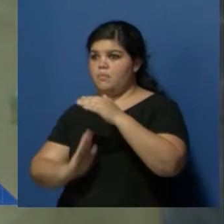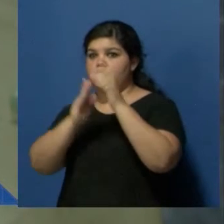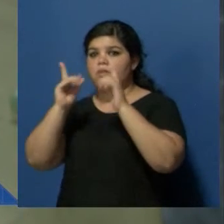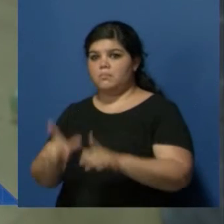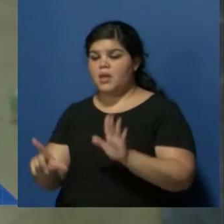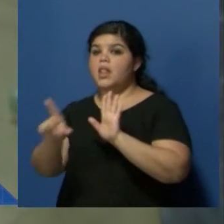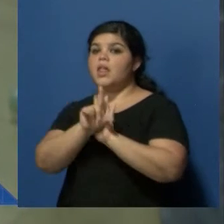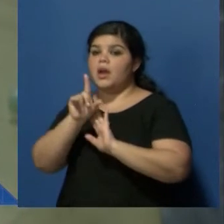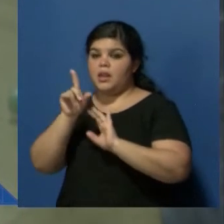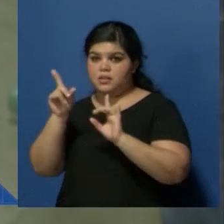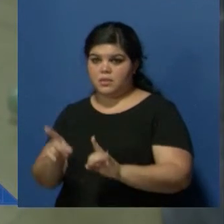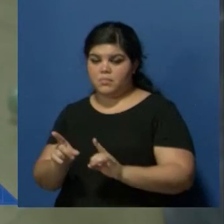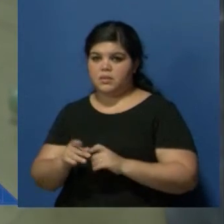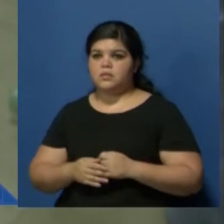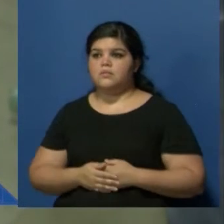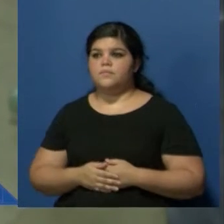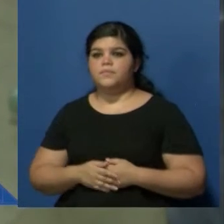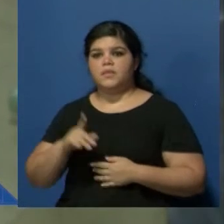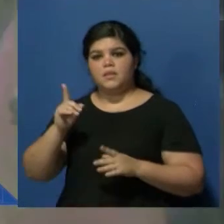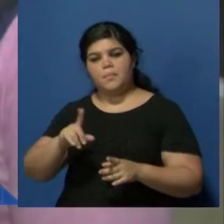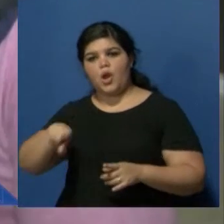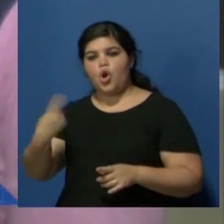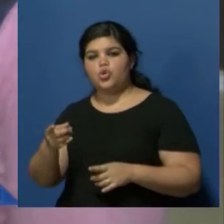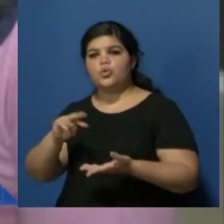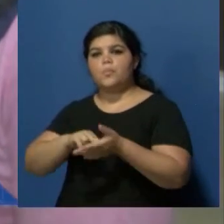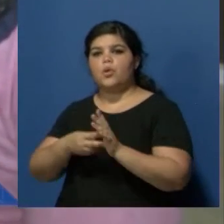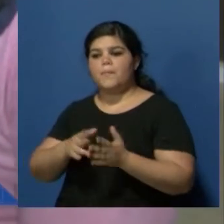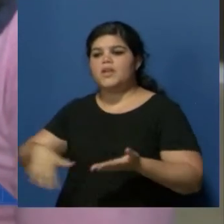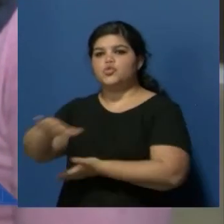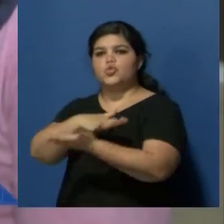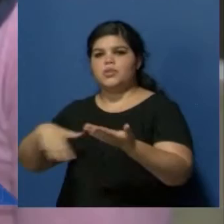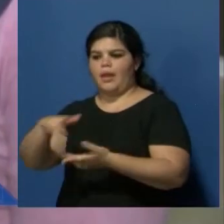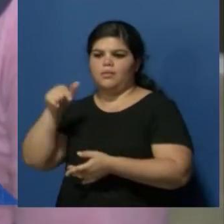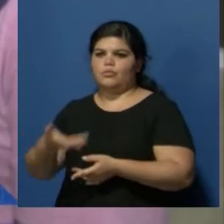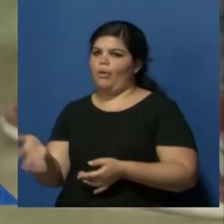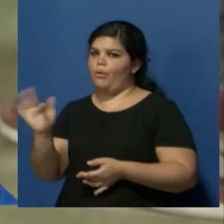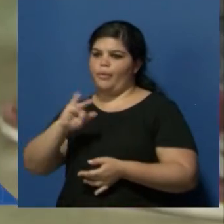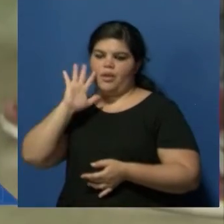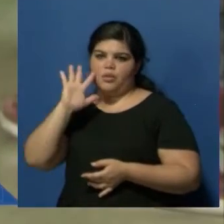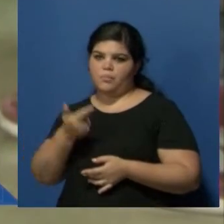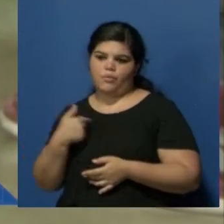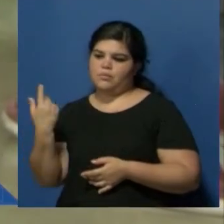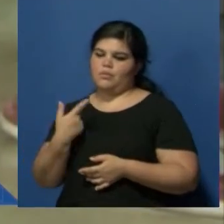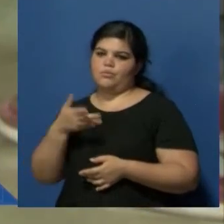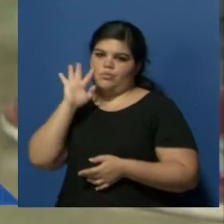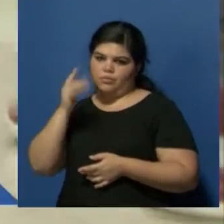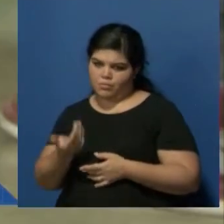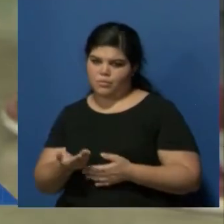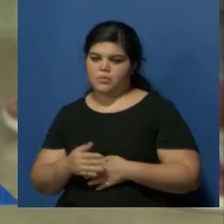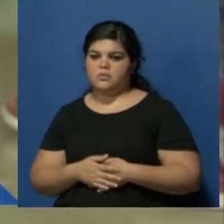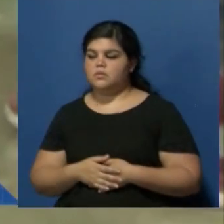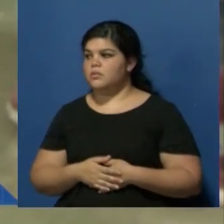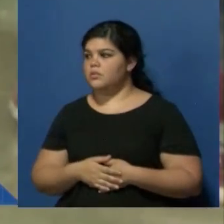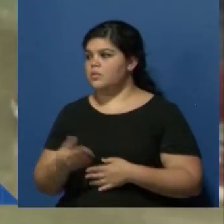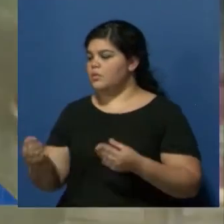Claro. ¿Sí? Como también otro tipo de riesgos como riesgos sociales. Y esto lo vemos a diario, digamos, los que trabajamos en esto lo vemos a diario. Claro, ¿cuál es la